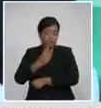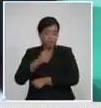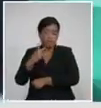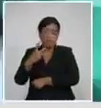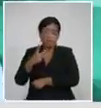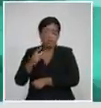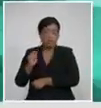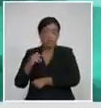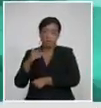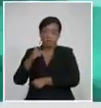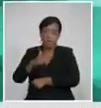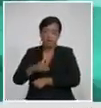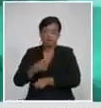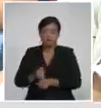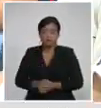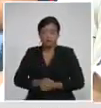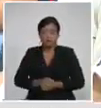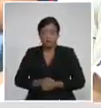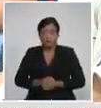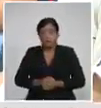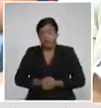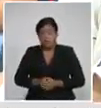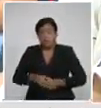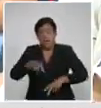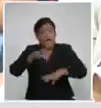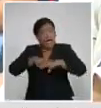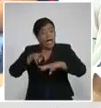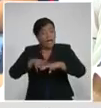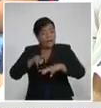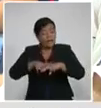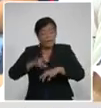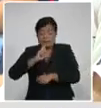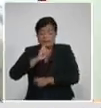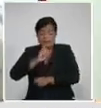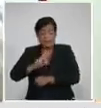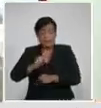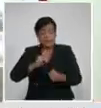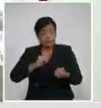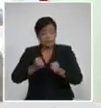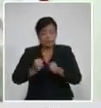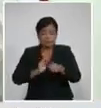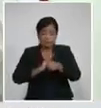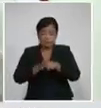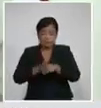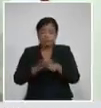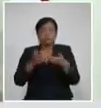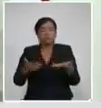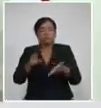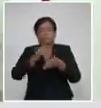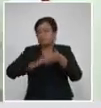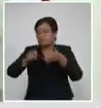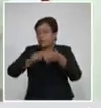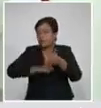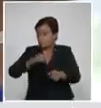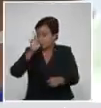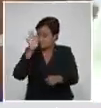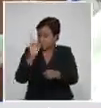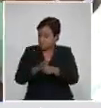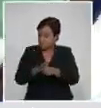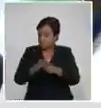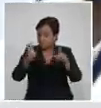población. En el caso de La Habana, doctor, la de más difícil control de la pandemia, correcto. ¿Cuándo se prevé comenzar este